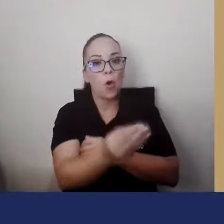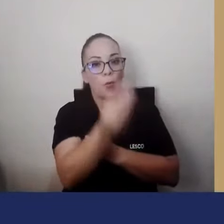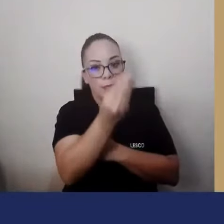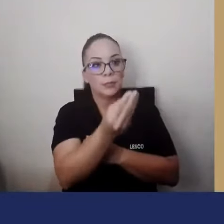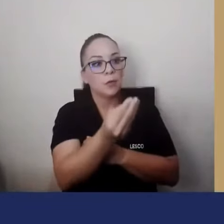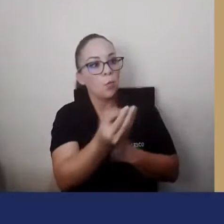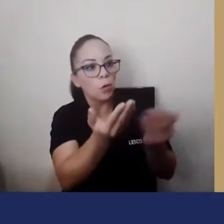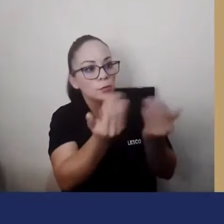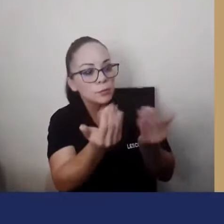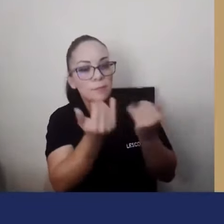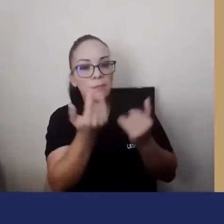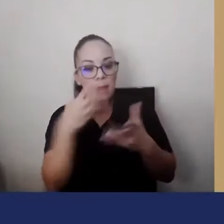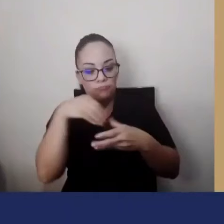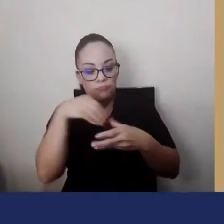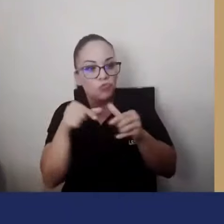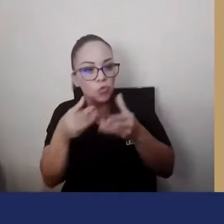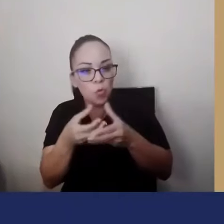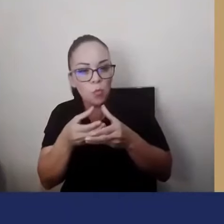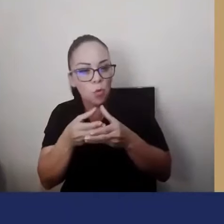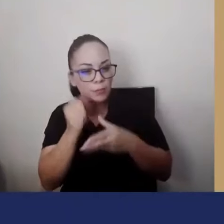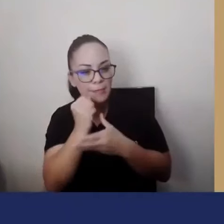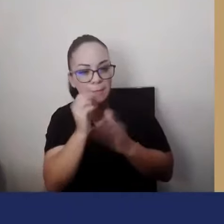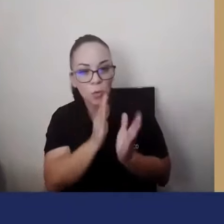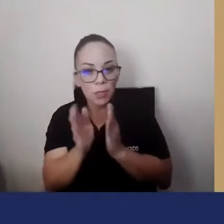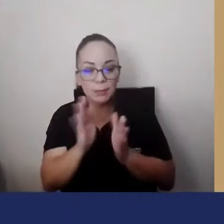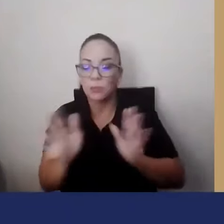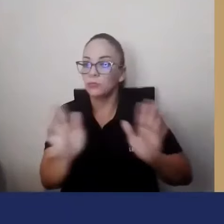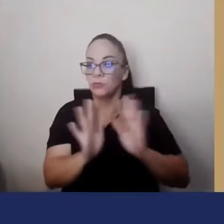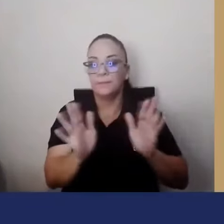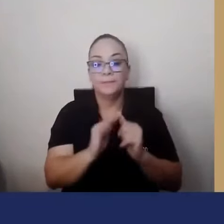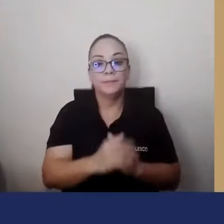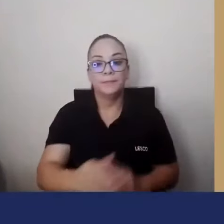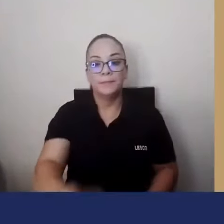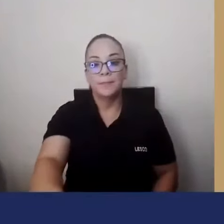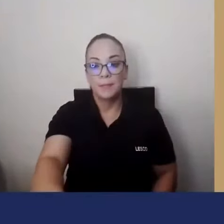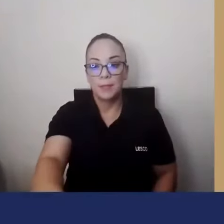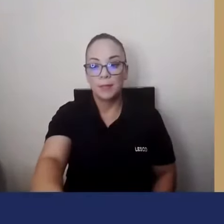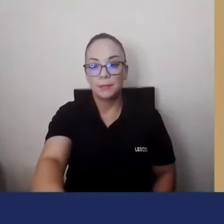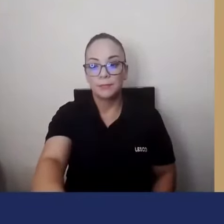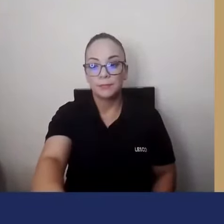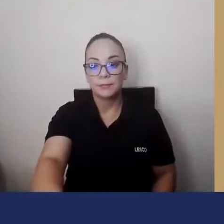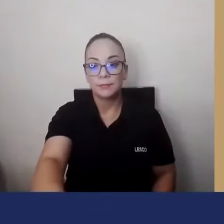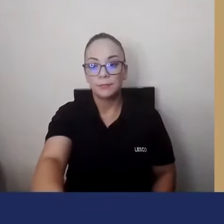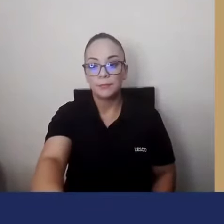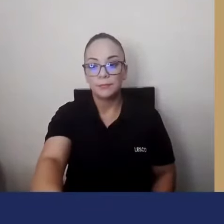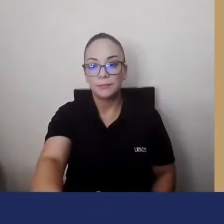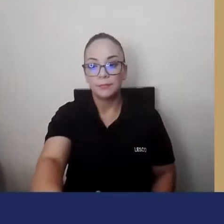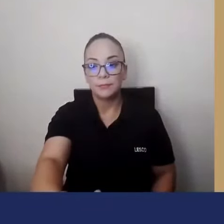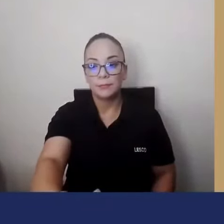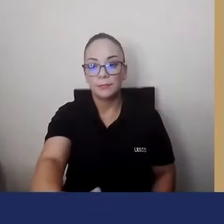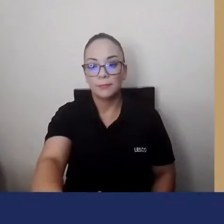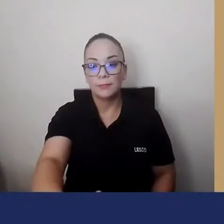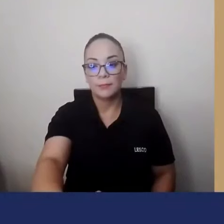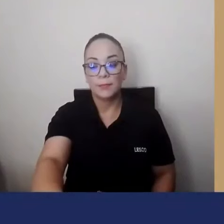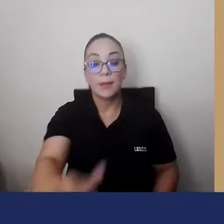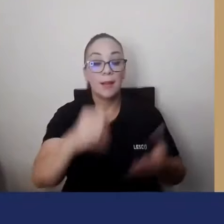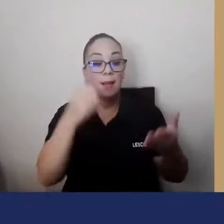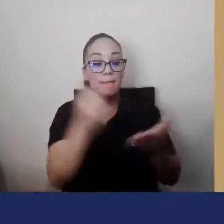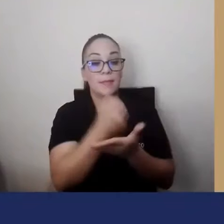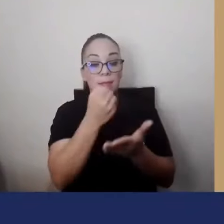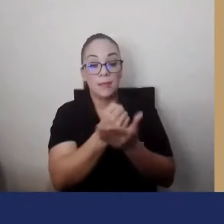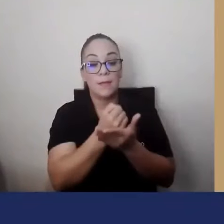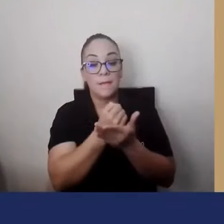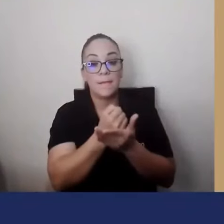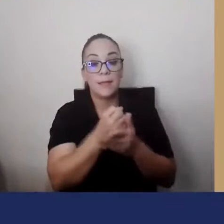organizado. Lamentablemente, los homicidas y las víctimas están en un